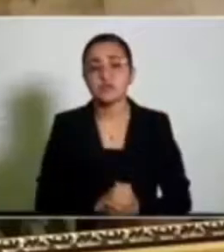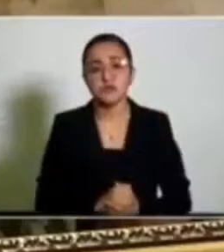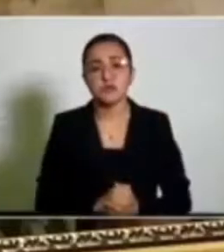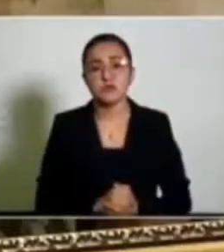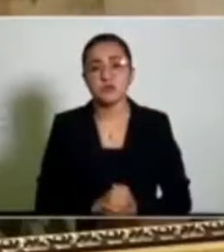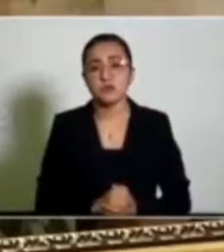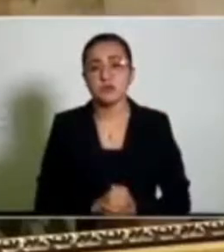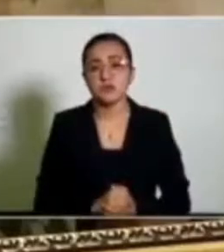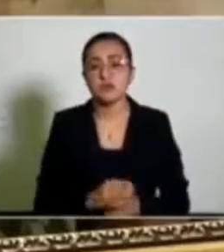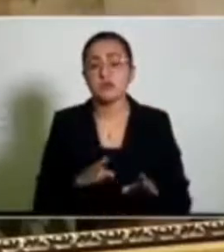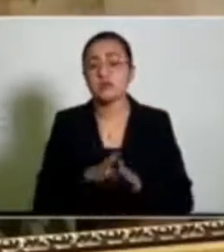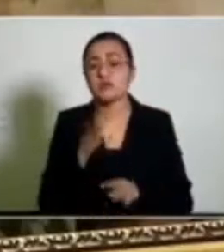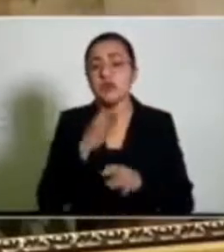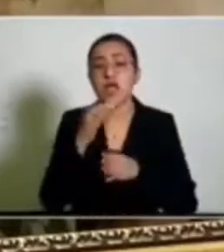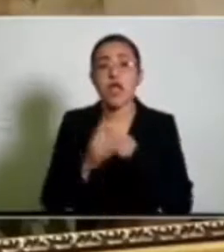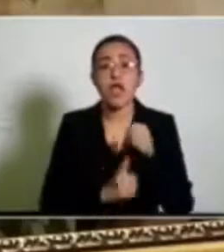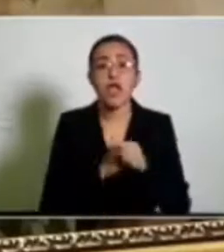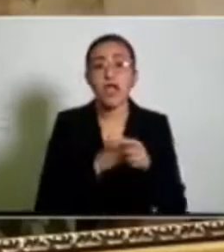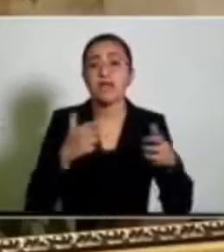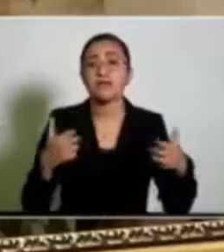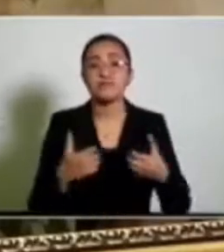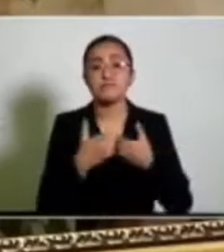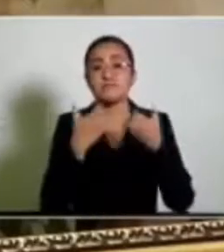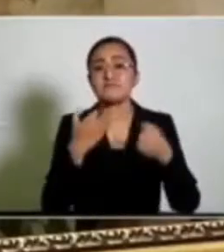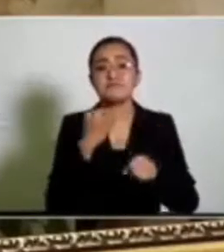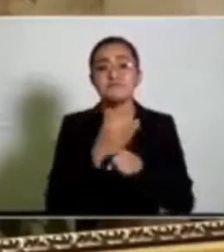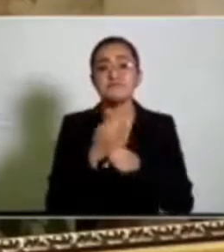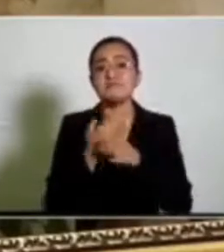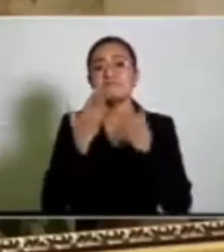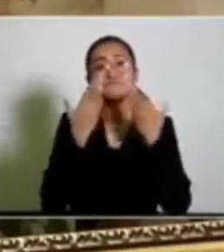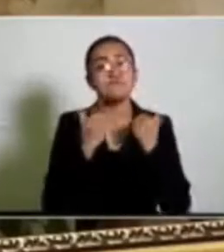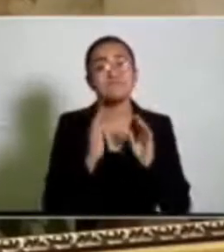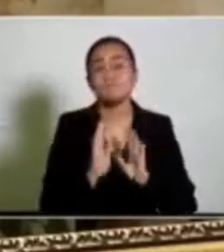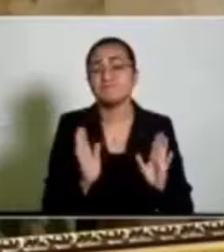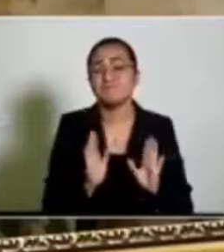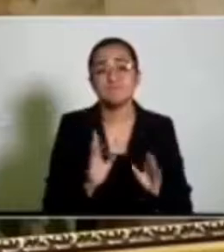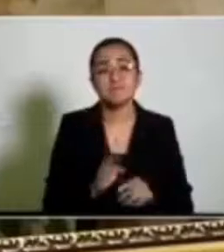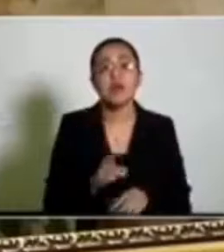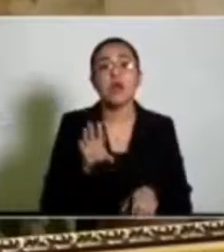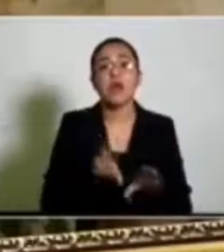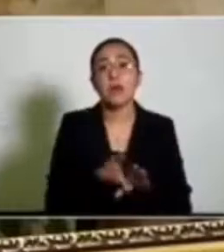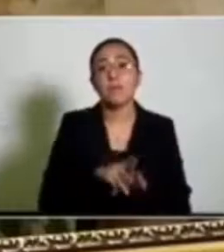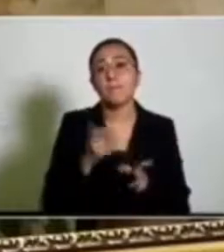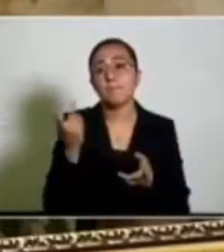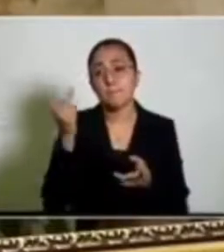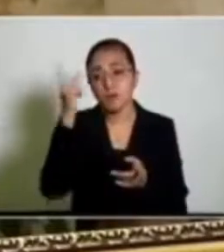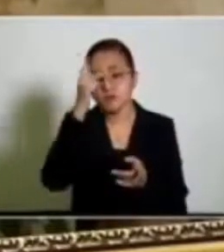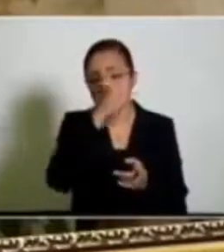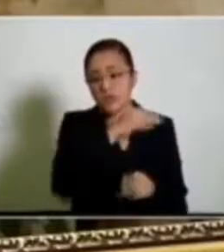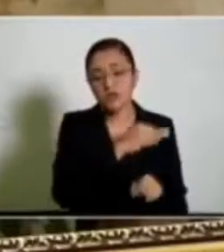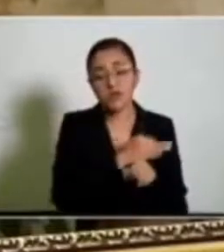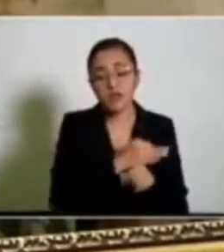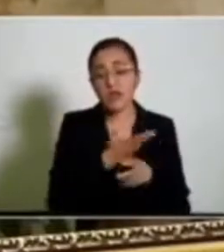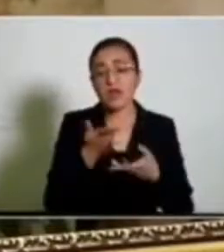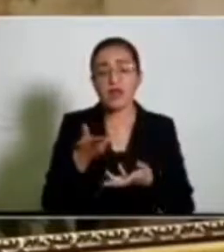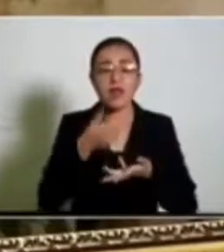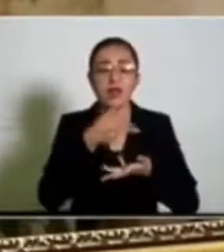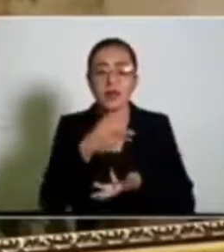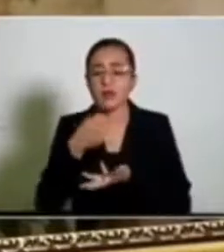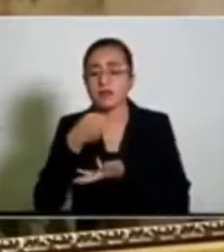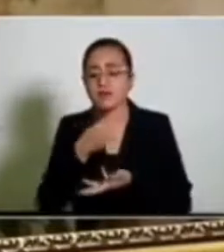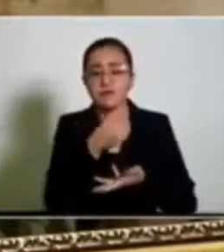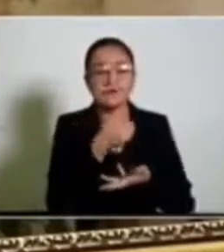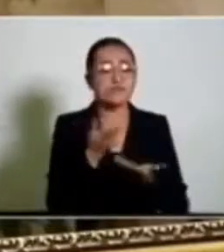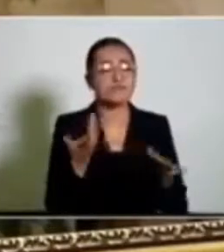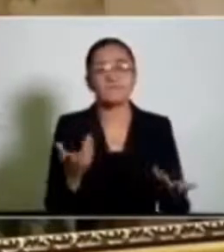No es un fin de año de brindis, no es un fin de año de posadas, no es